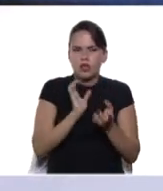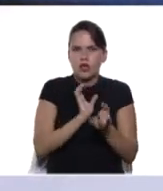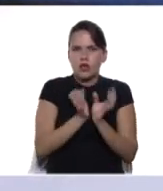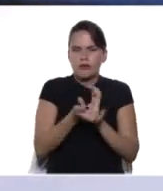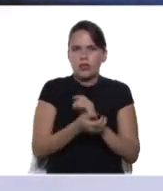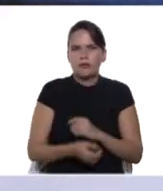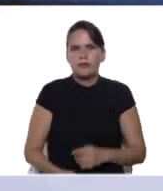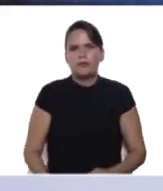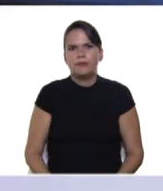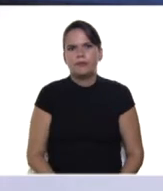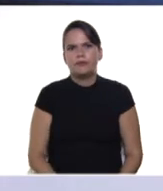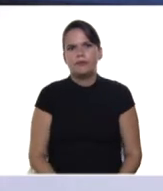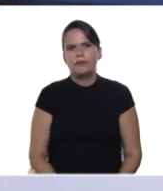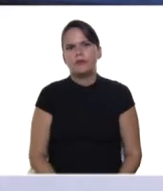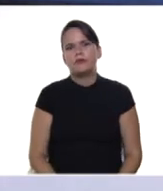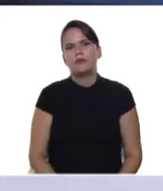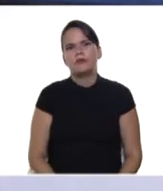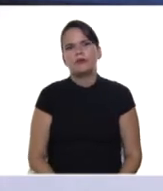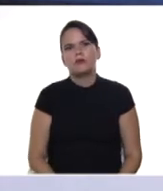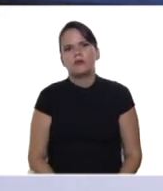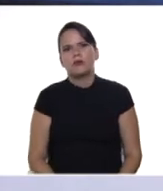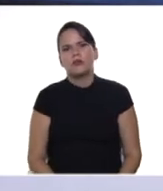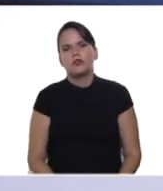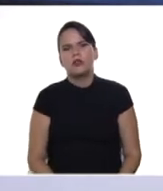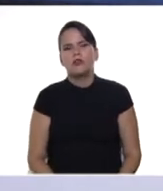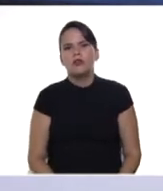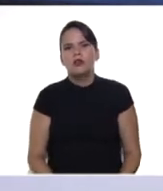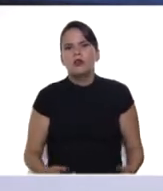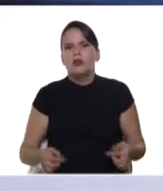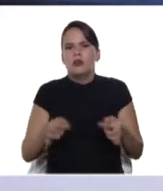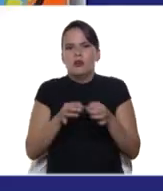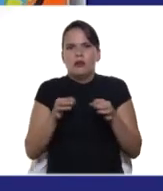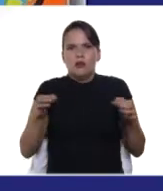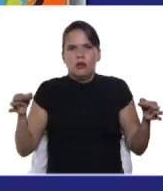Entonces, fíjense, como les acabo de indicar, en la línea roja